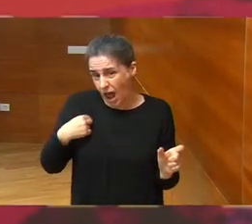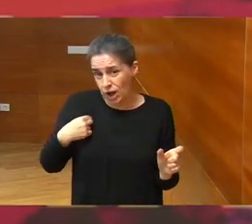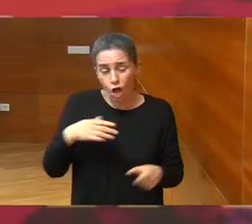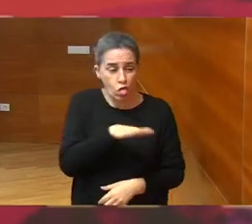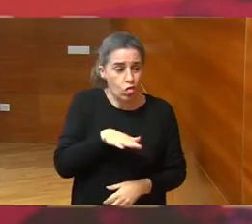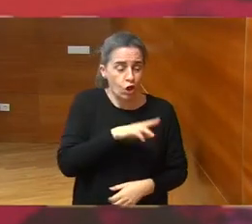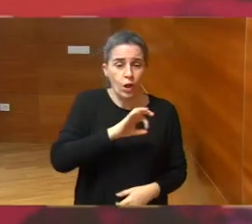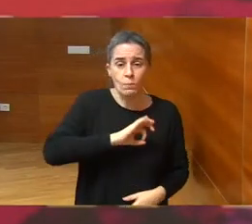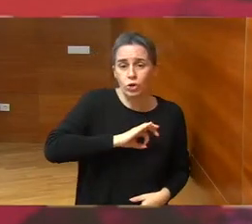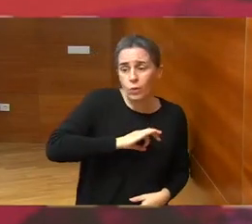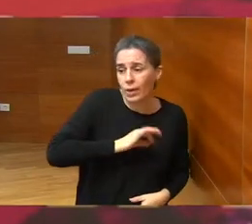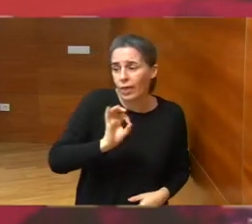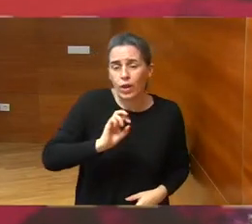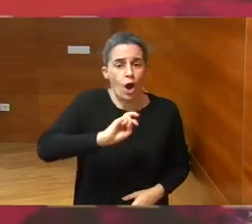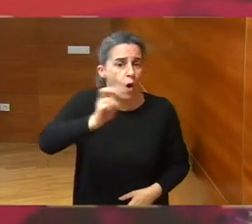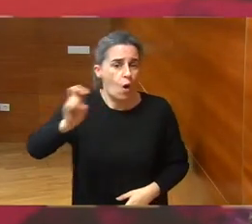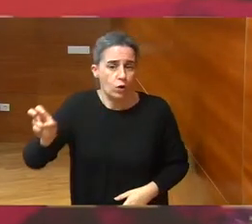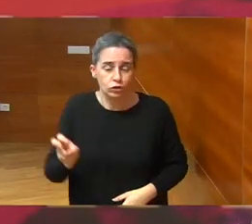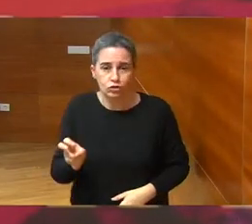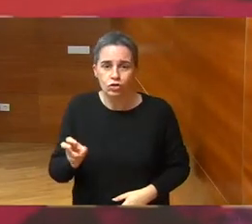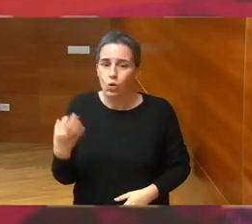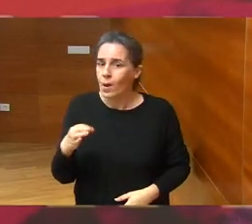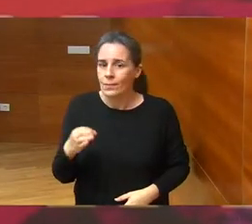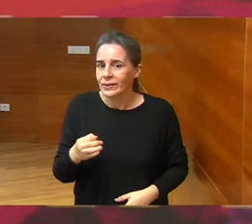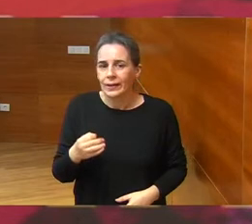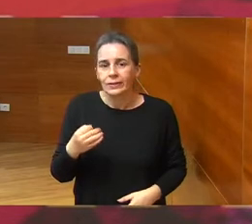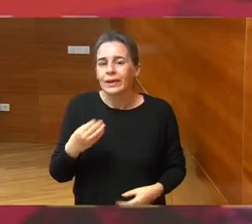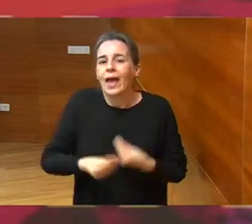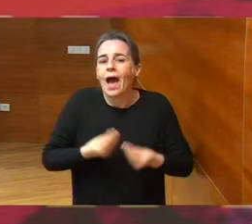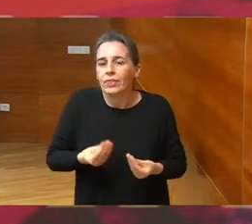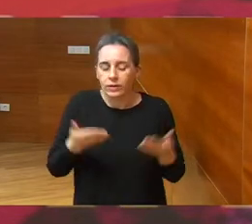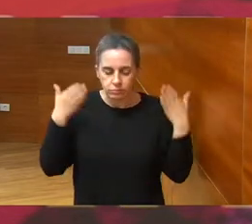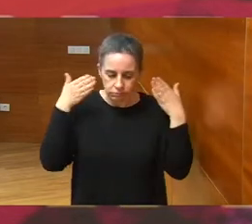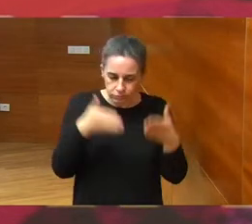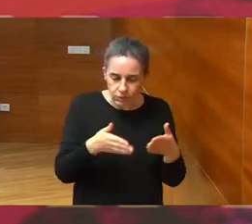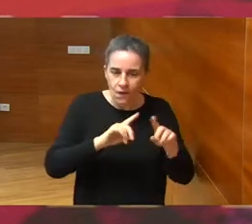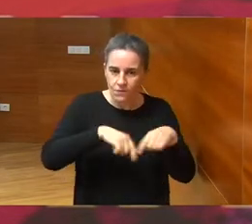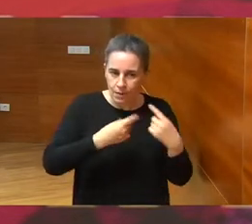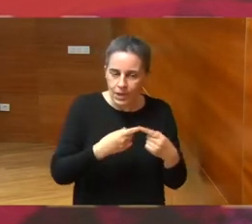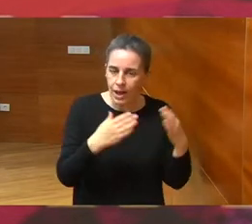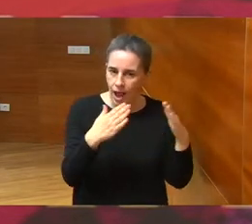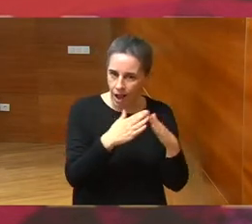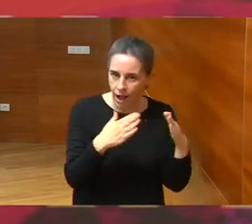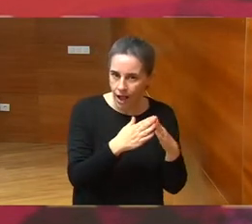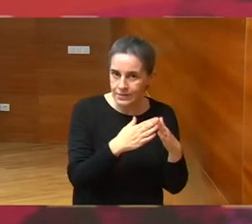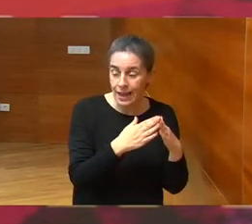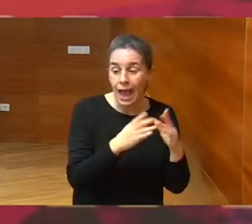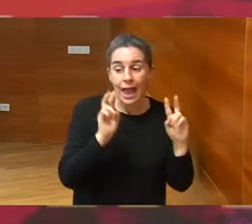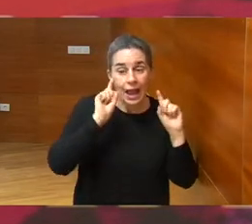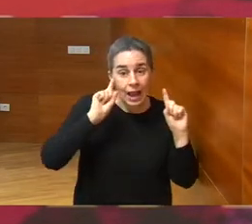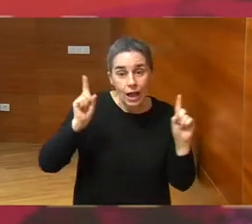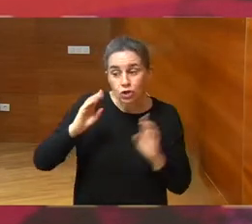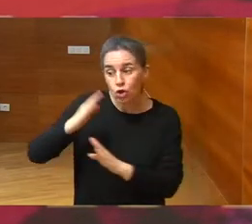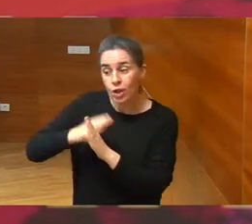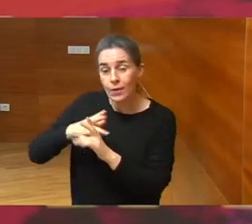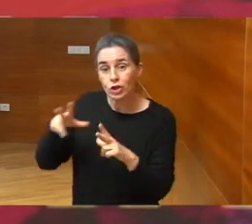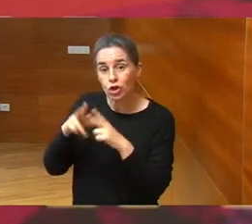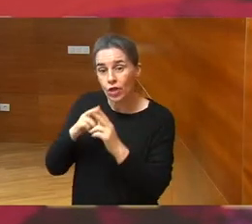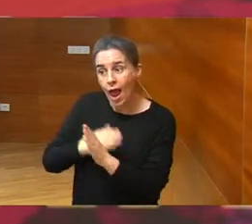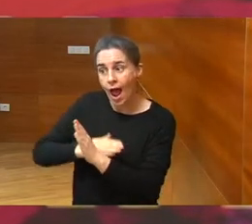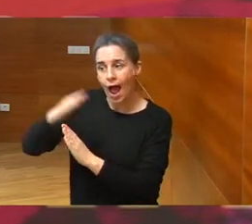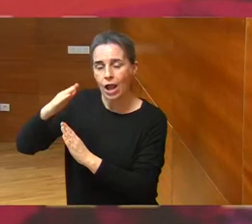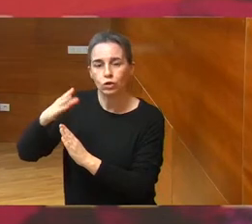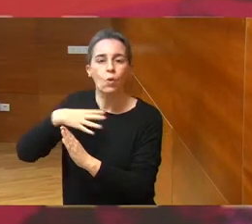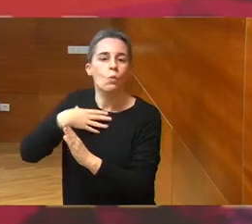adictabanse a casa de la familia o normal entra a clase alta era que ayer organizase participase en actos benéficos